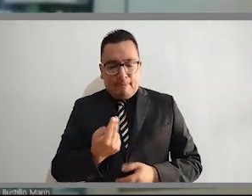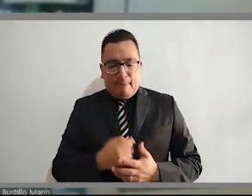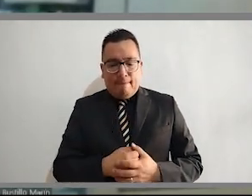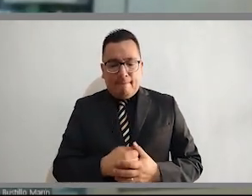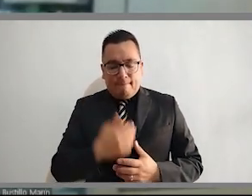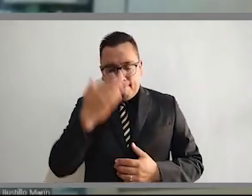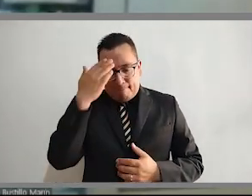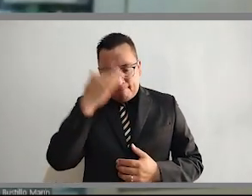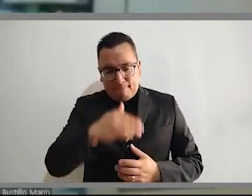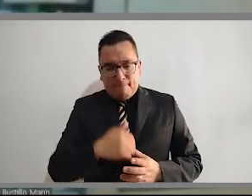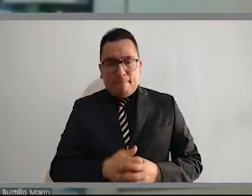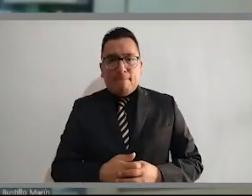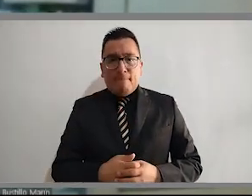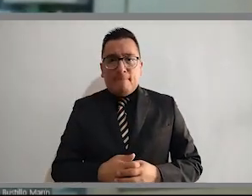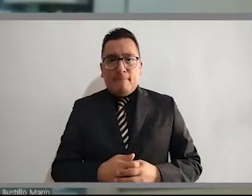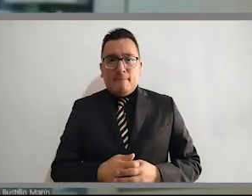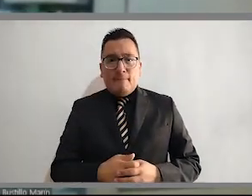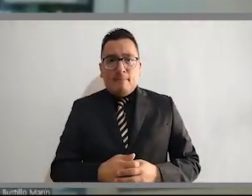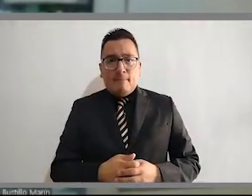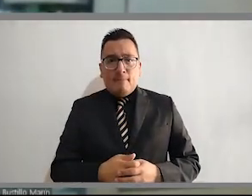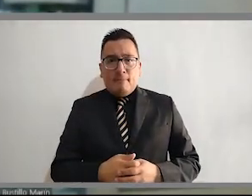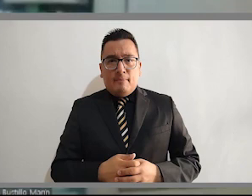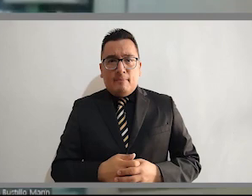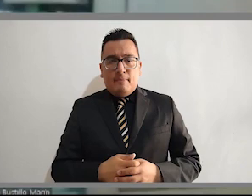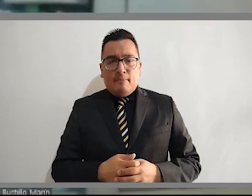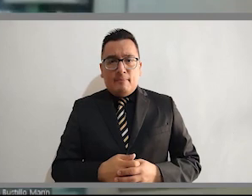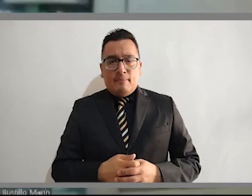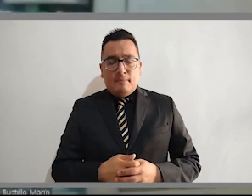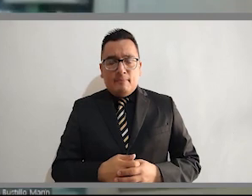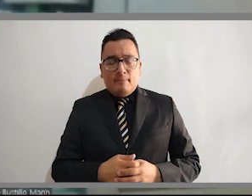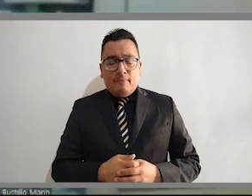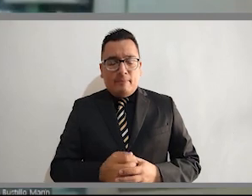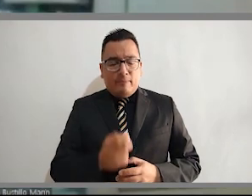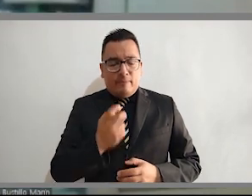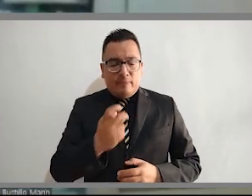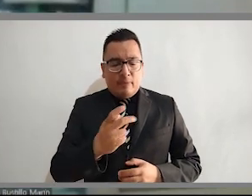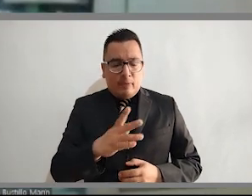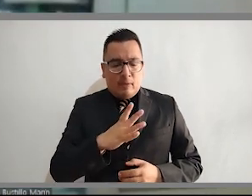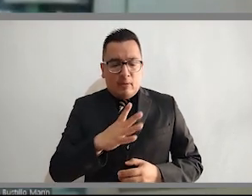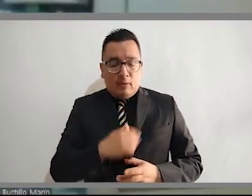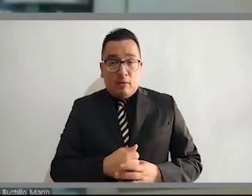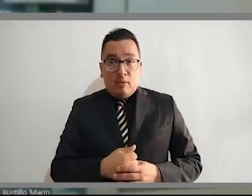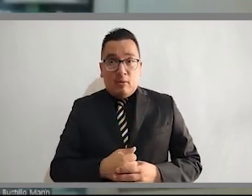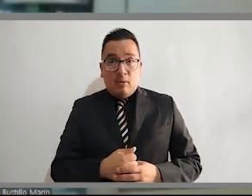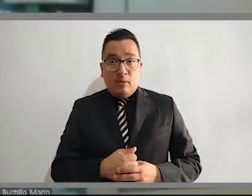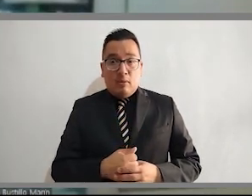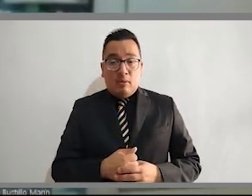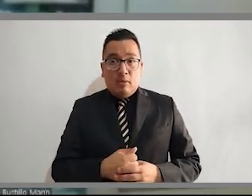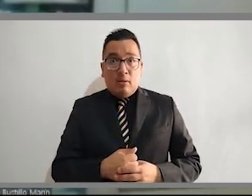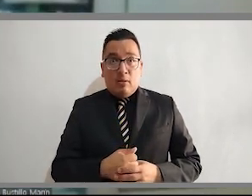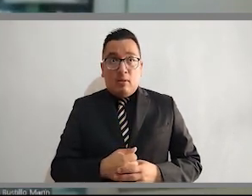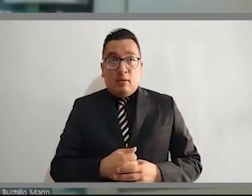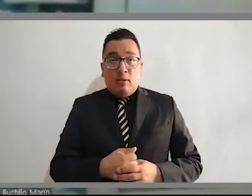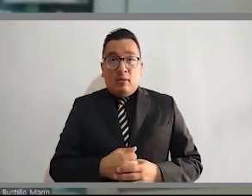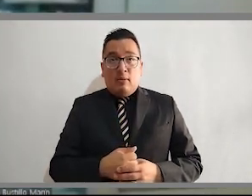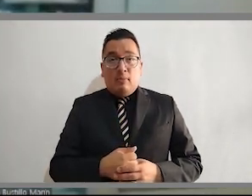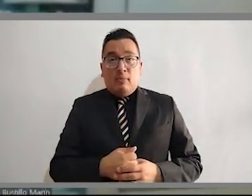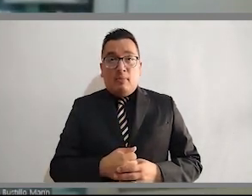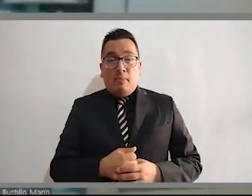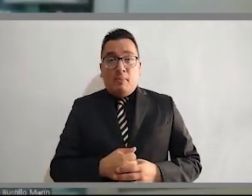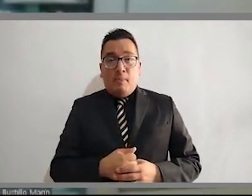que este fenómeno social, que esta figura de violencia política de género nos cuida a